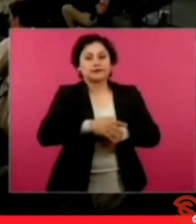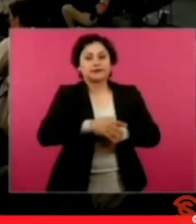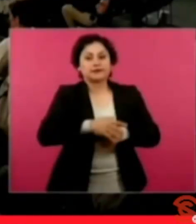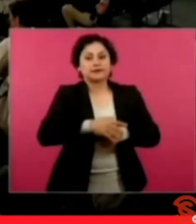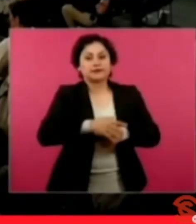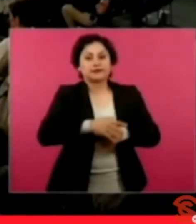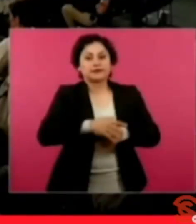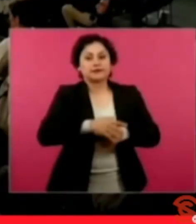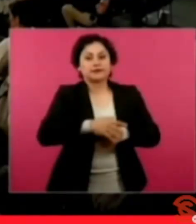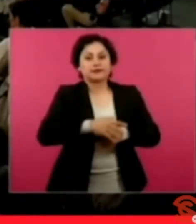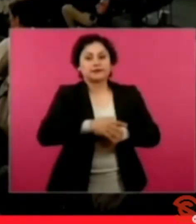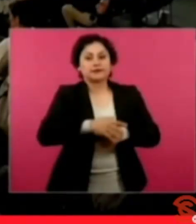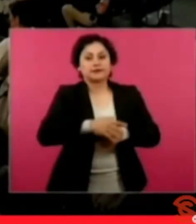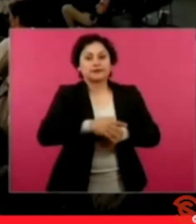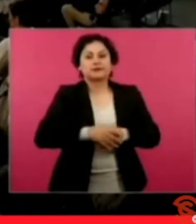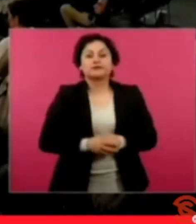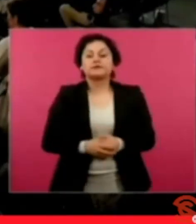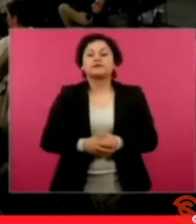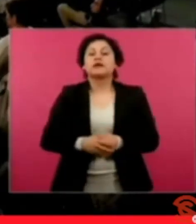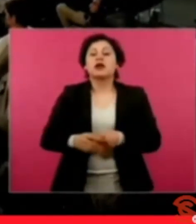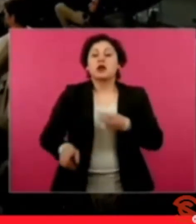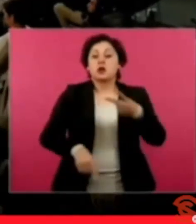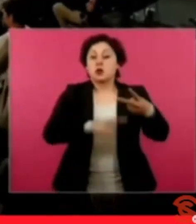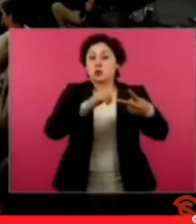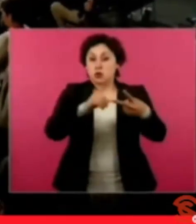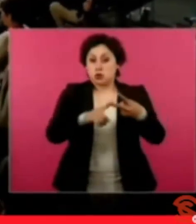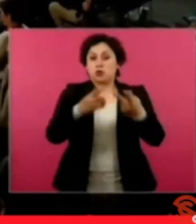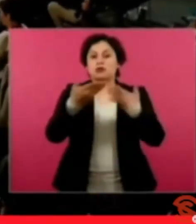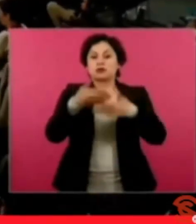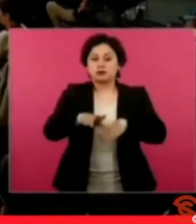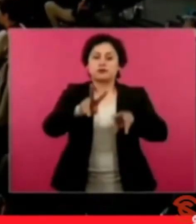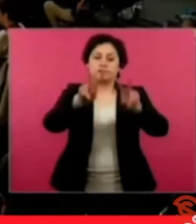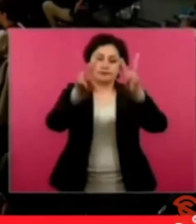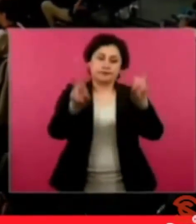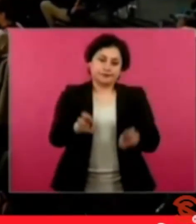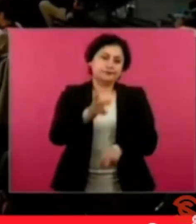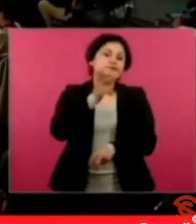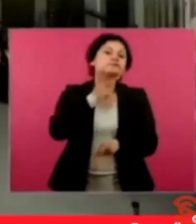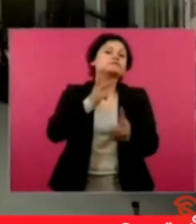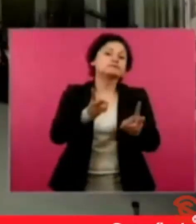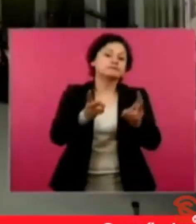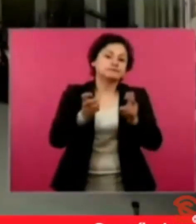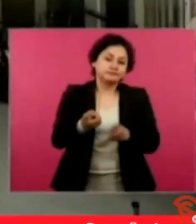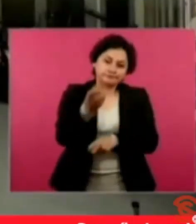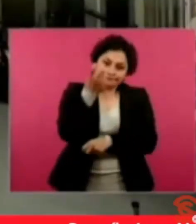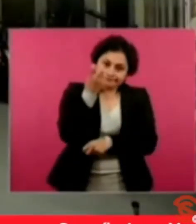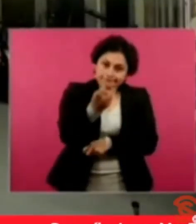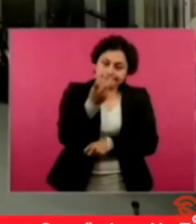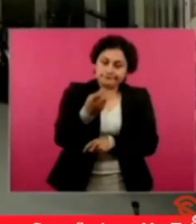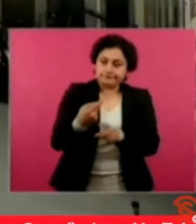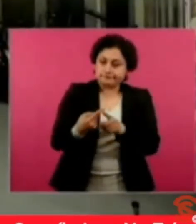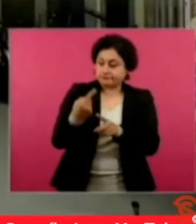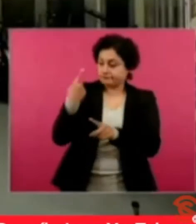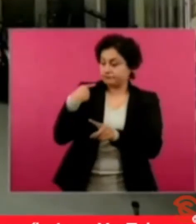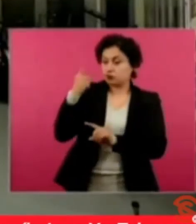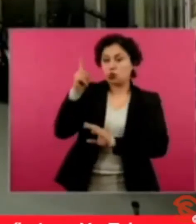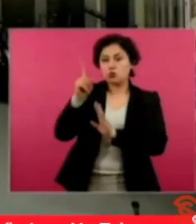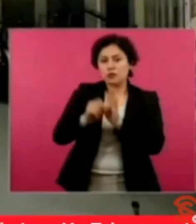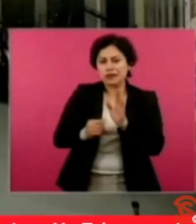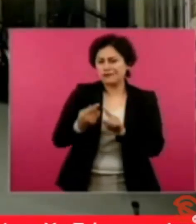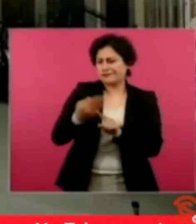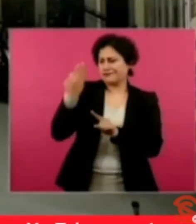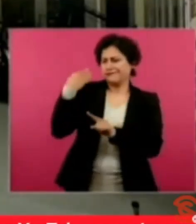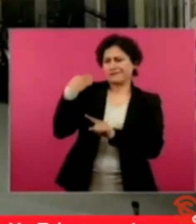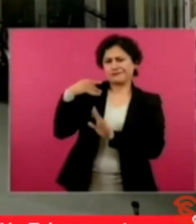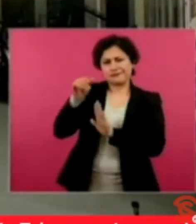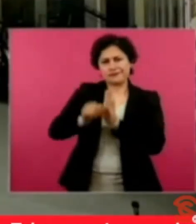y platicamos en un momento. Sobre el tema del huachicol, en algún mes pasado o hace un par de meses usted comentó